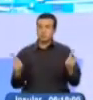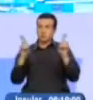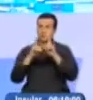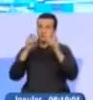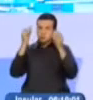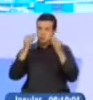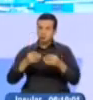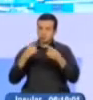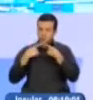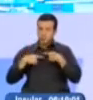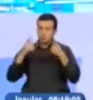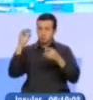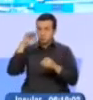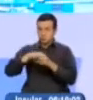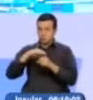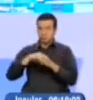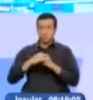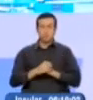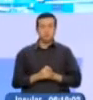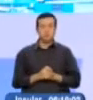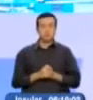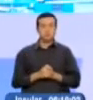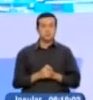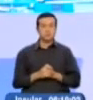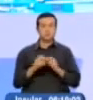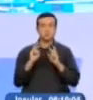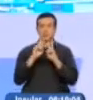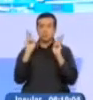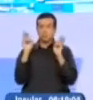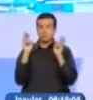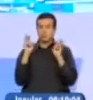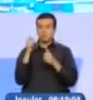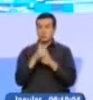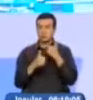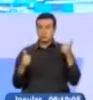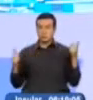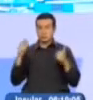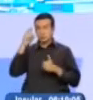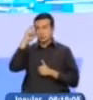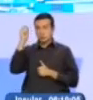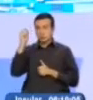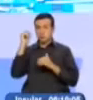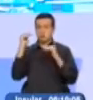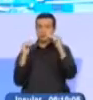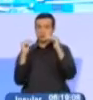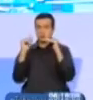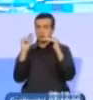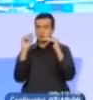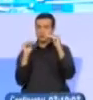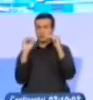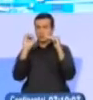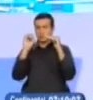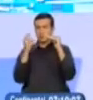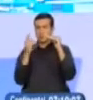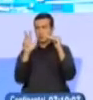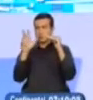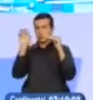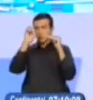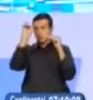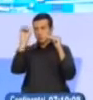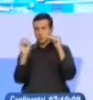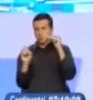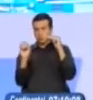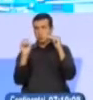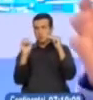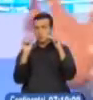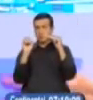de las elecciones. Tenemos que en el caso del candidato Guillermo Lasso la diferencia es mínima 0,3%